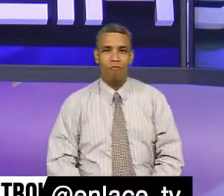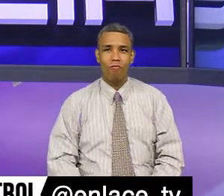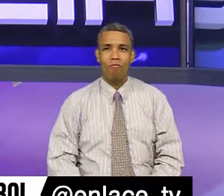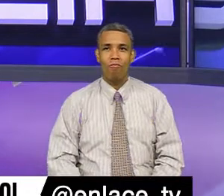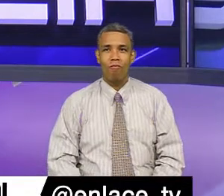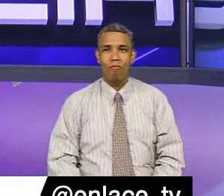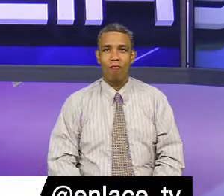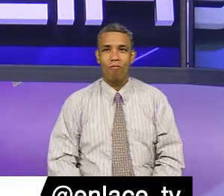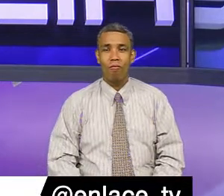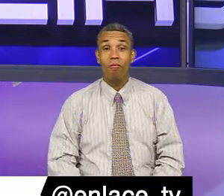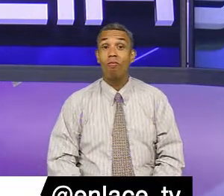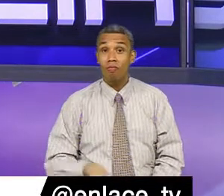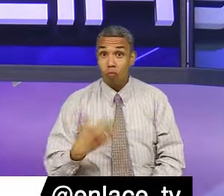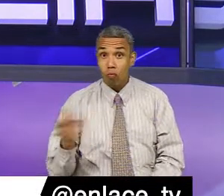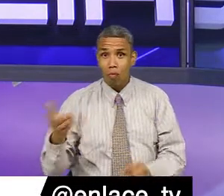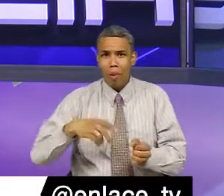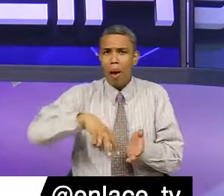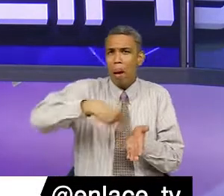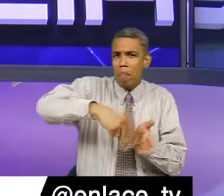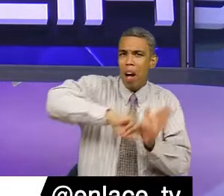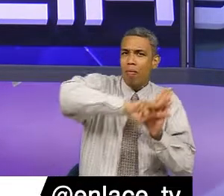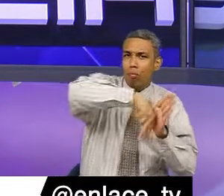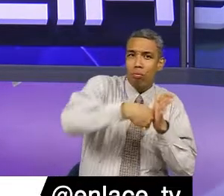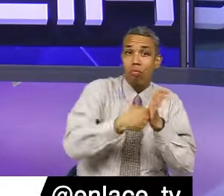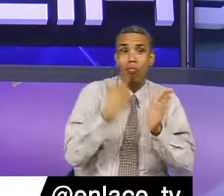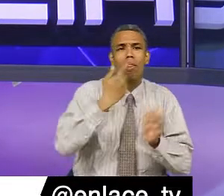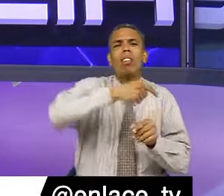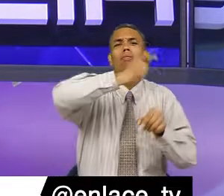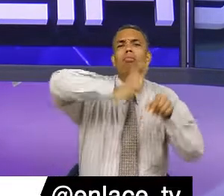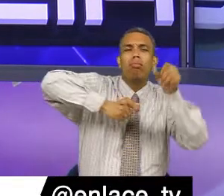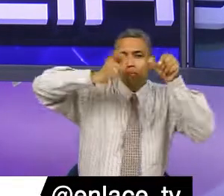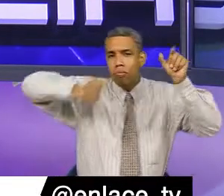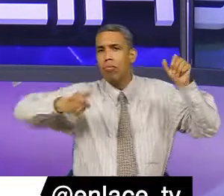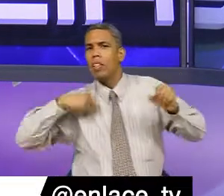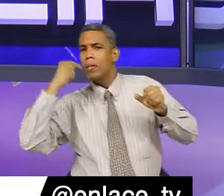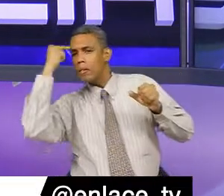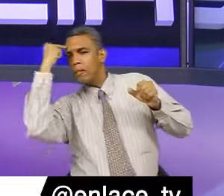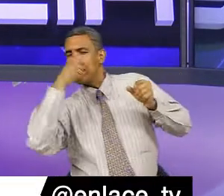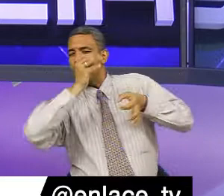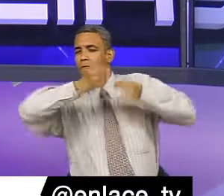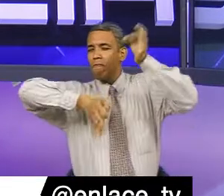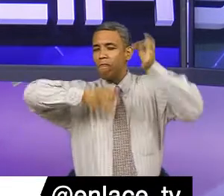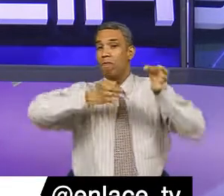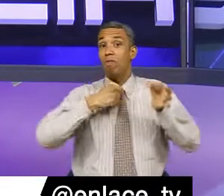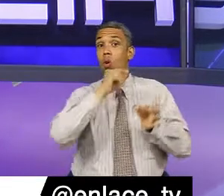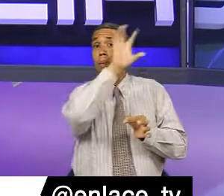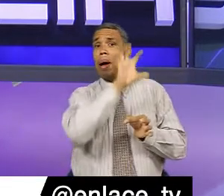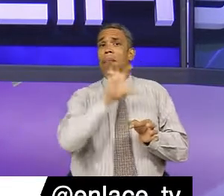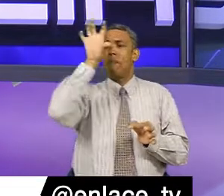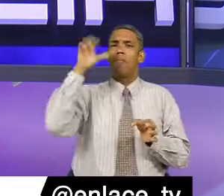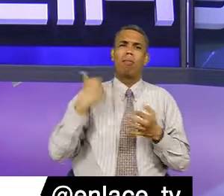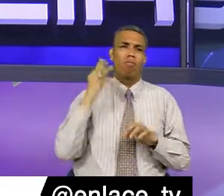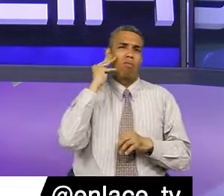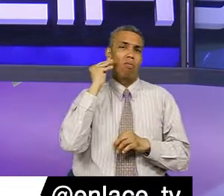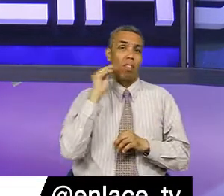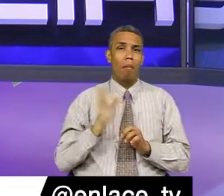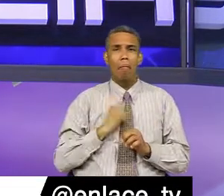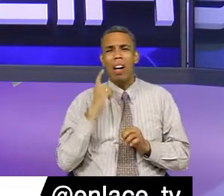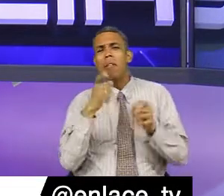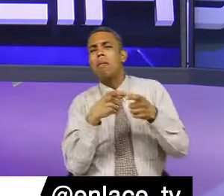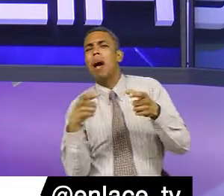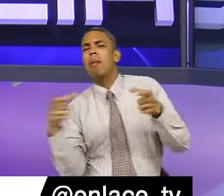Recordemos que a este festival están participando jurados de talla nacional e internacional y son más de 400 participantes de todo